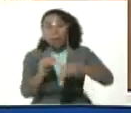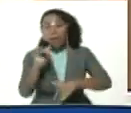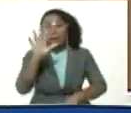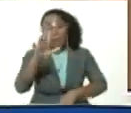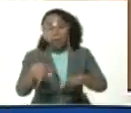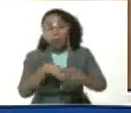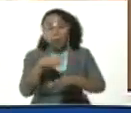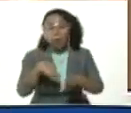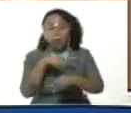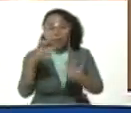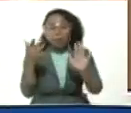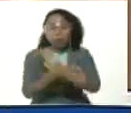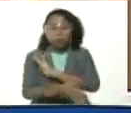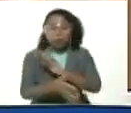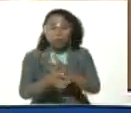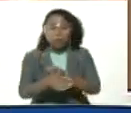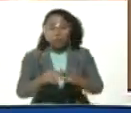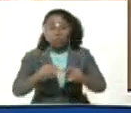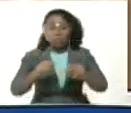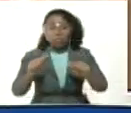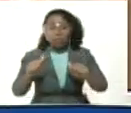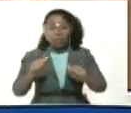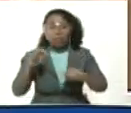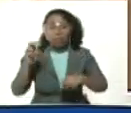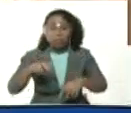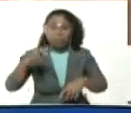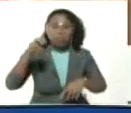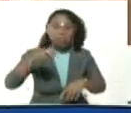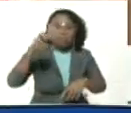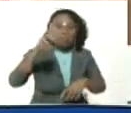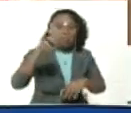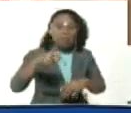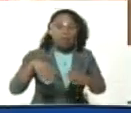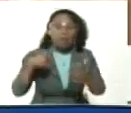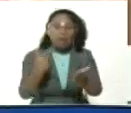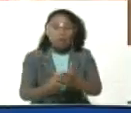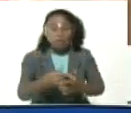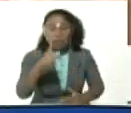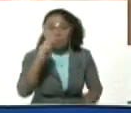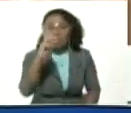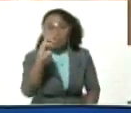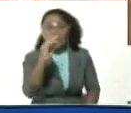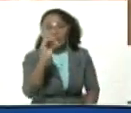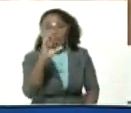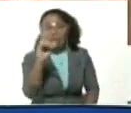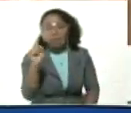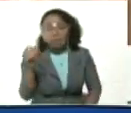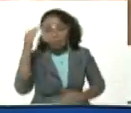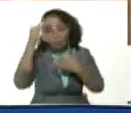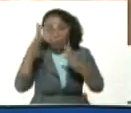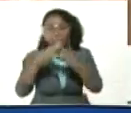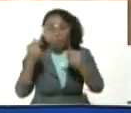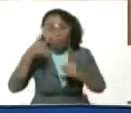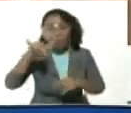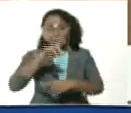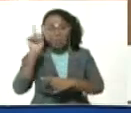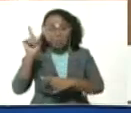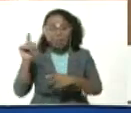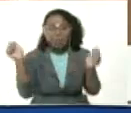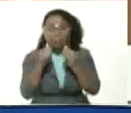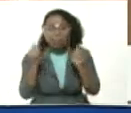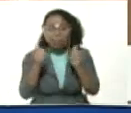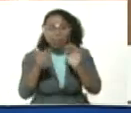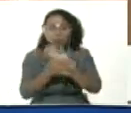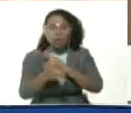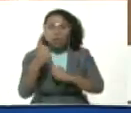para llegar sobre el barro, caminando sobre el barro para llegar a Tovar. Mi saludo a todo el pueblo de Tovar. No están